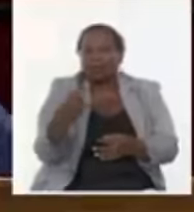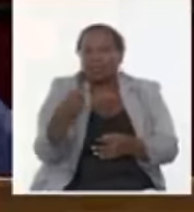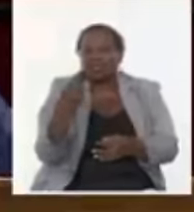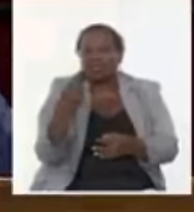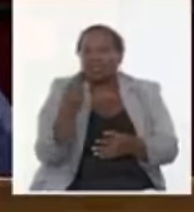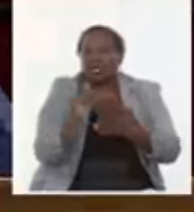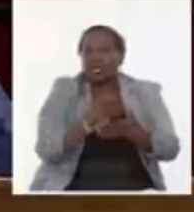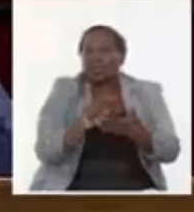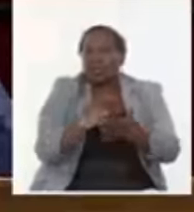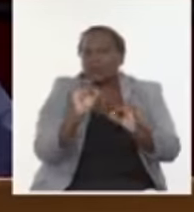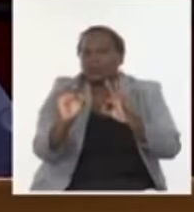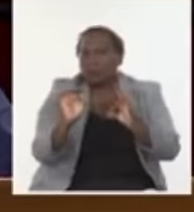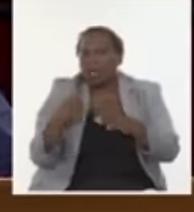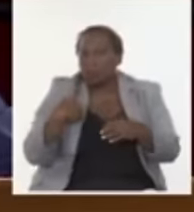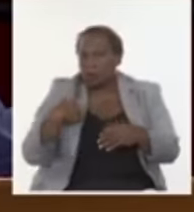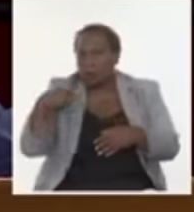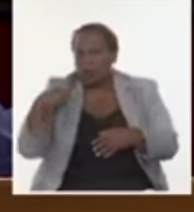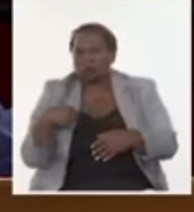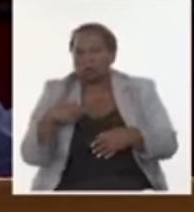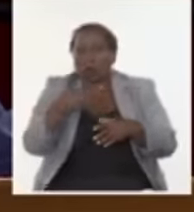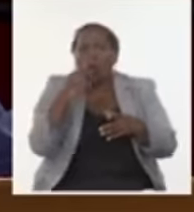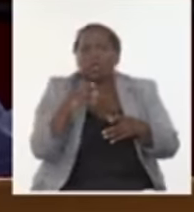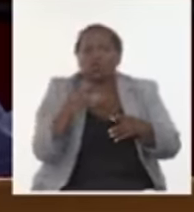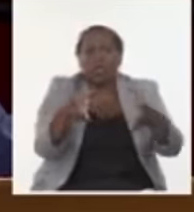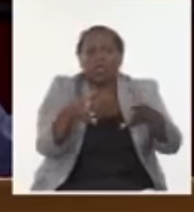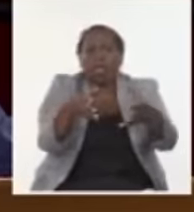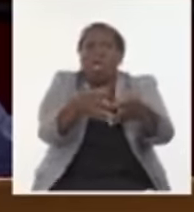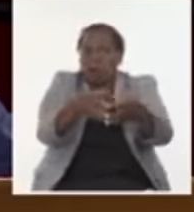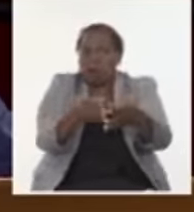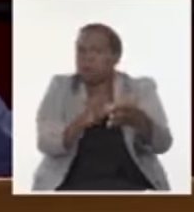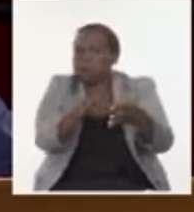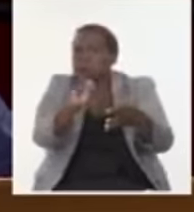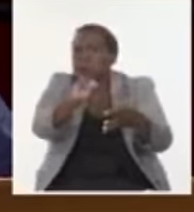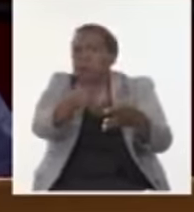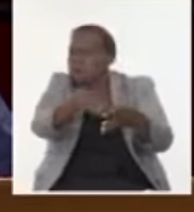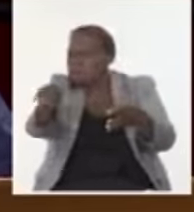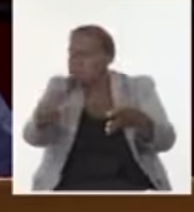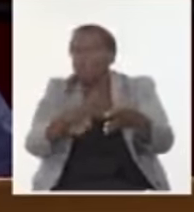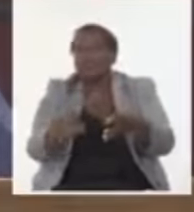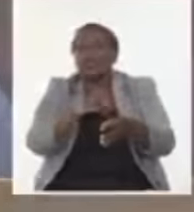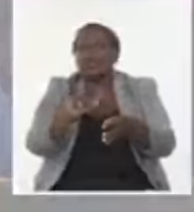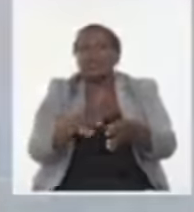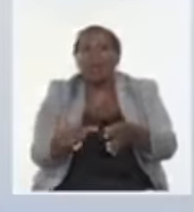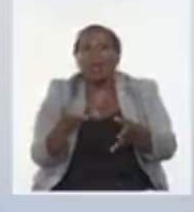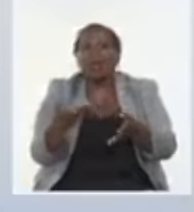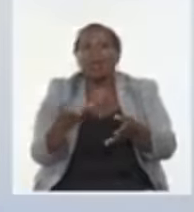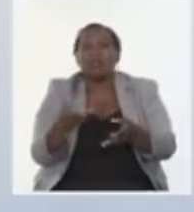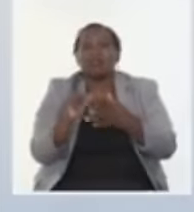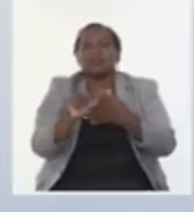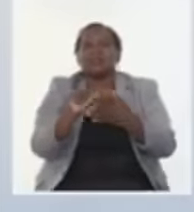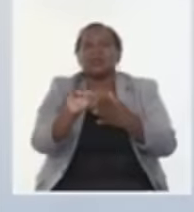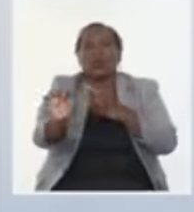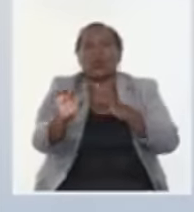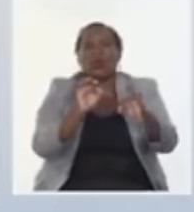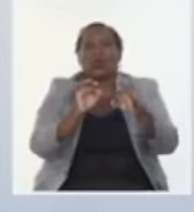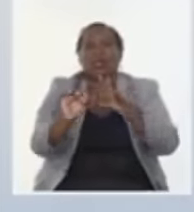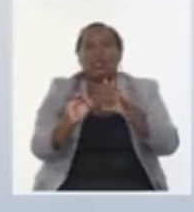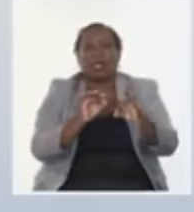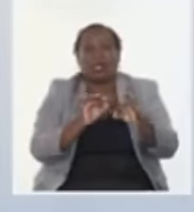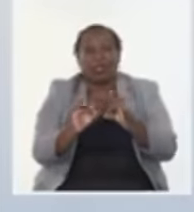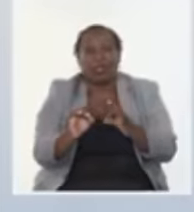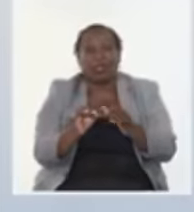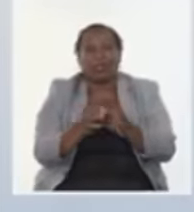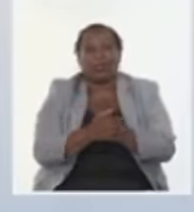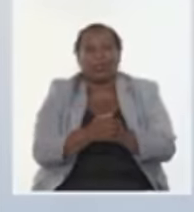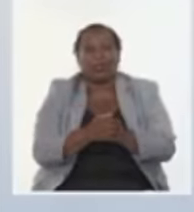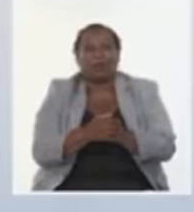servicio. Se aprobaron incentivos a los actores económicos asociados al servicio de cuidado para estimular que